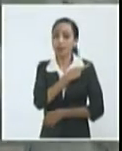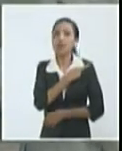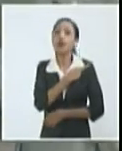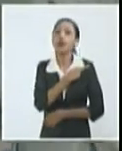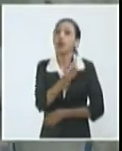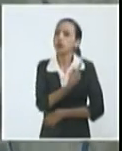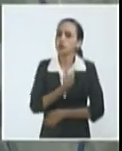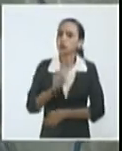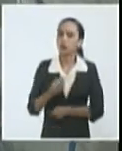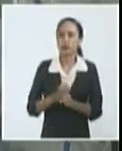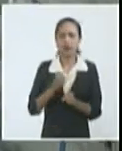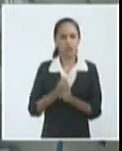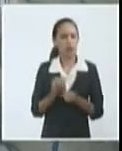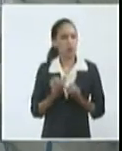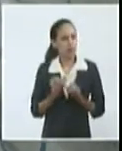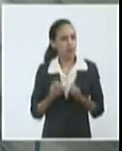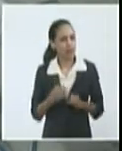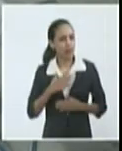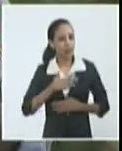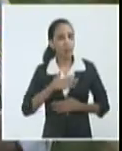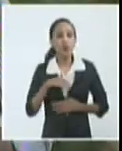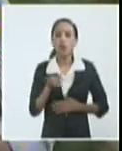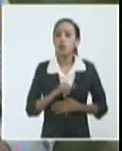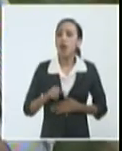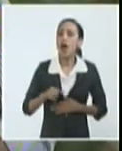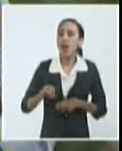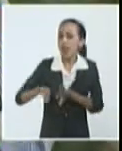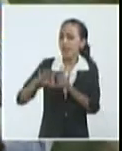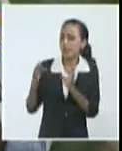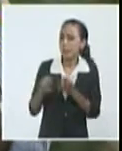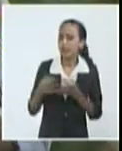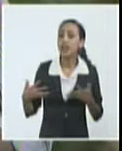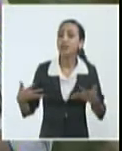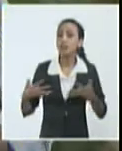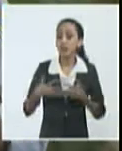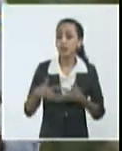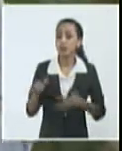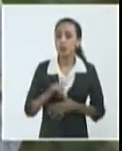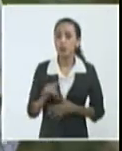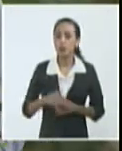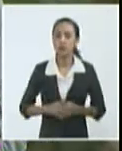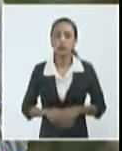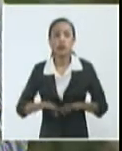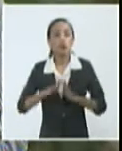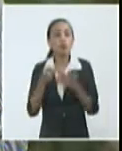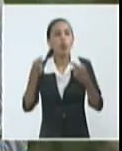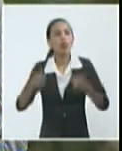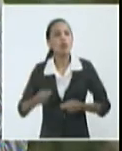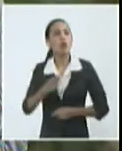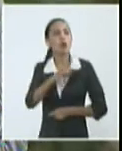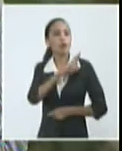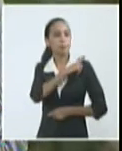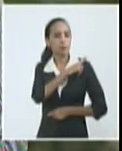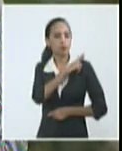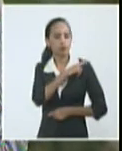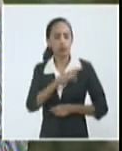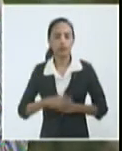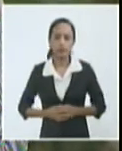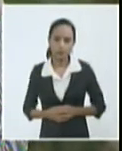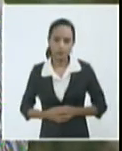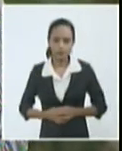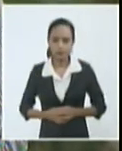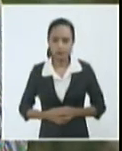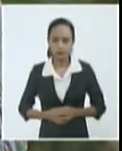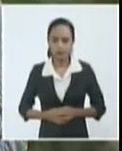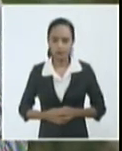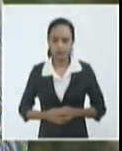individual, lo familiar, lo social, lo institucional, lo colectivo y a nivel de toda nuestra nación.